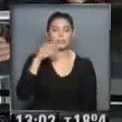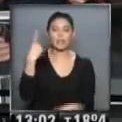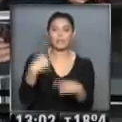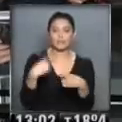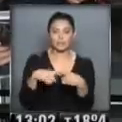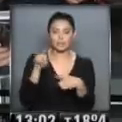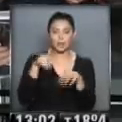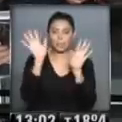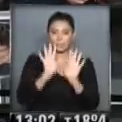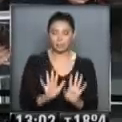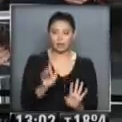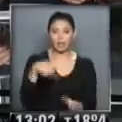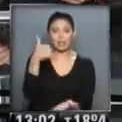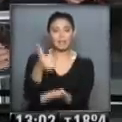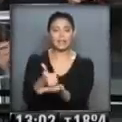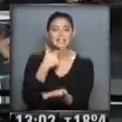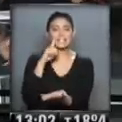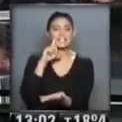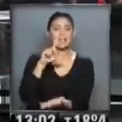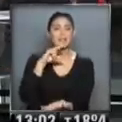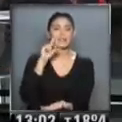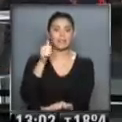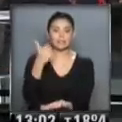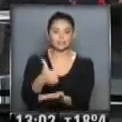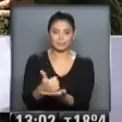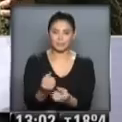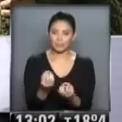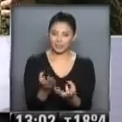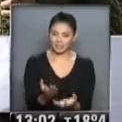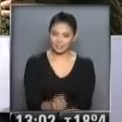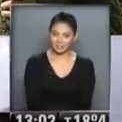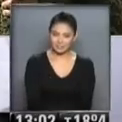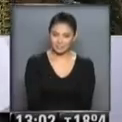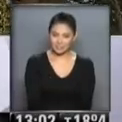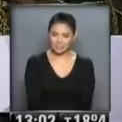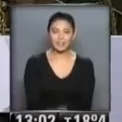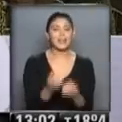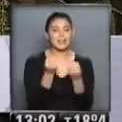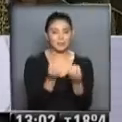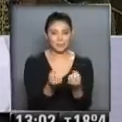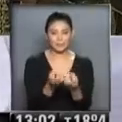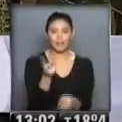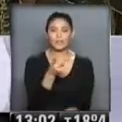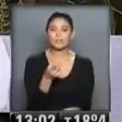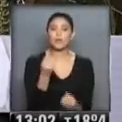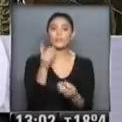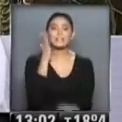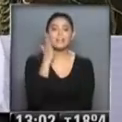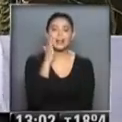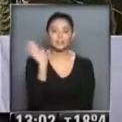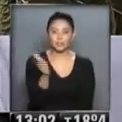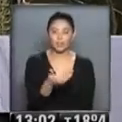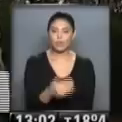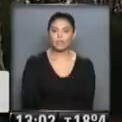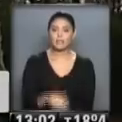prepara. Y ahí está Silvia Fernández con nuestro móvil. ¿Qué tal, Silvia? ¿Qué tal, Juan? Agustina, muy buenas tardes para